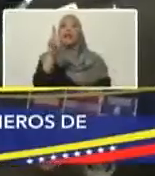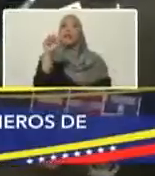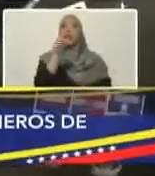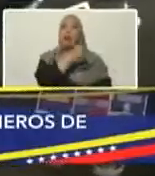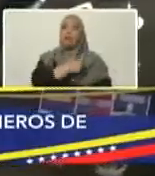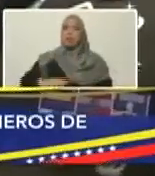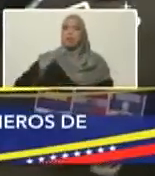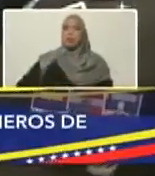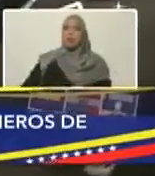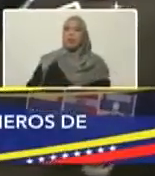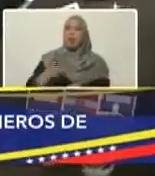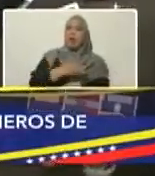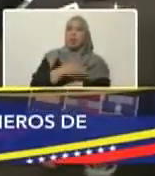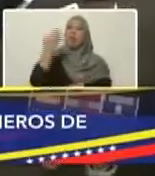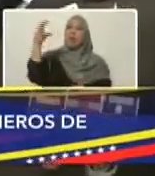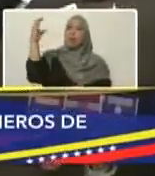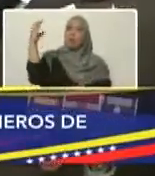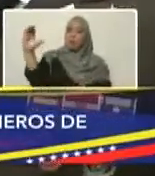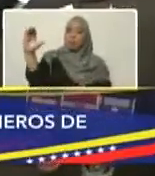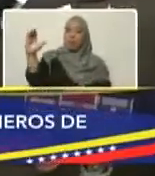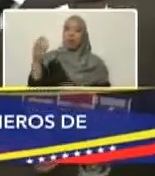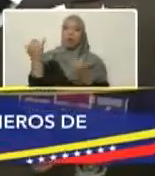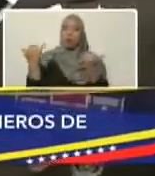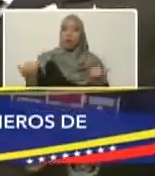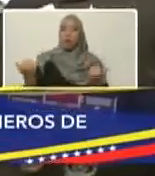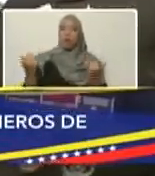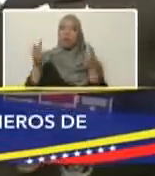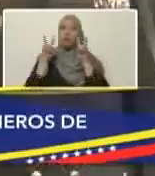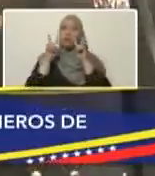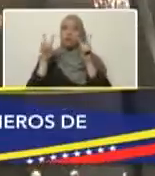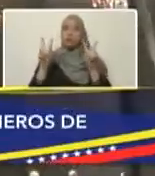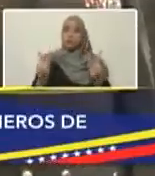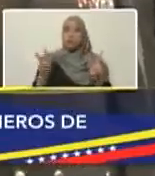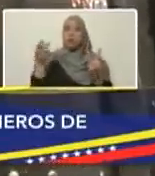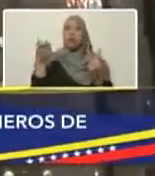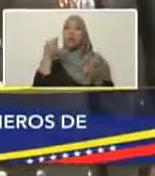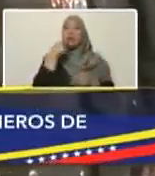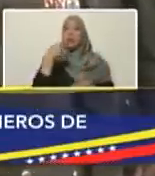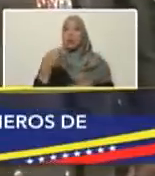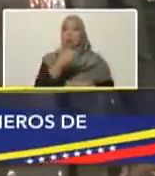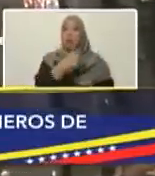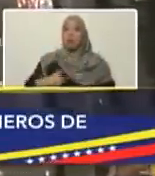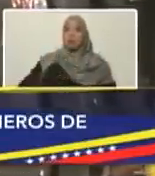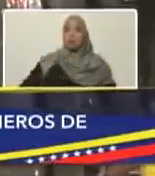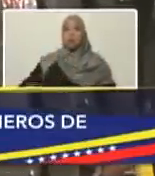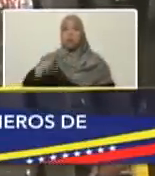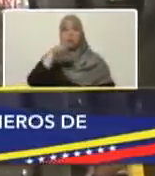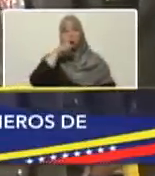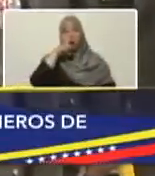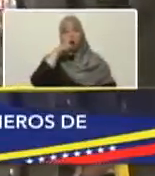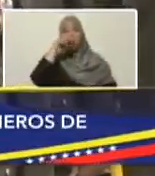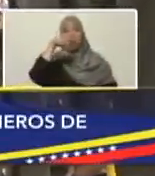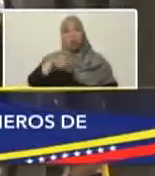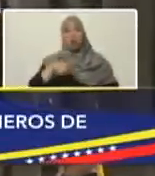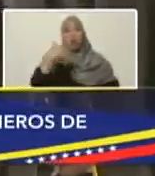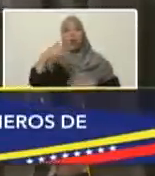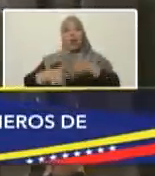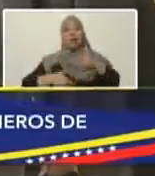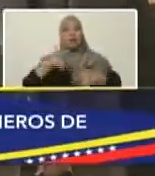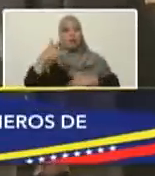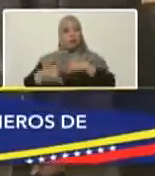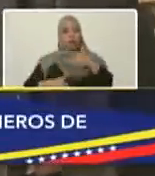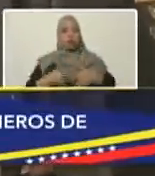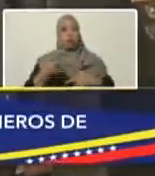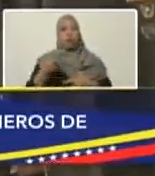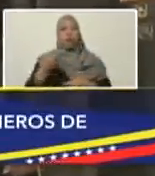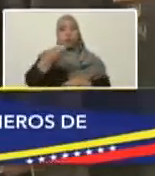en alto y siempre moral altiva. Así alertó el comandante en jefe de la Fuerza Armada Nacional Bolivariana durante un acto de